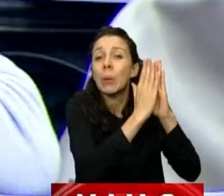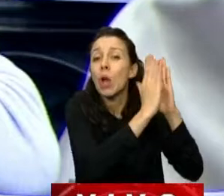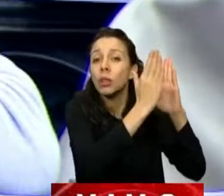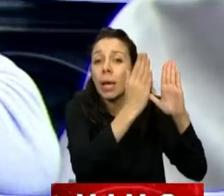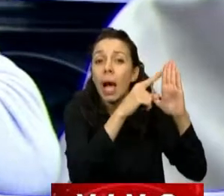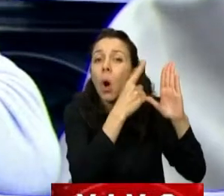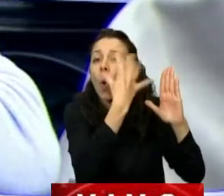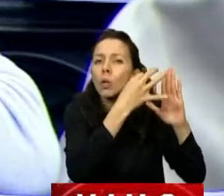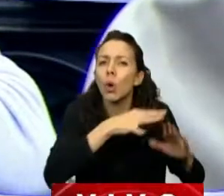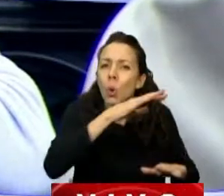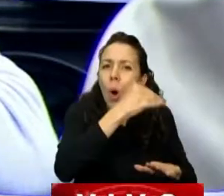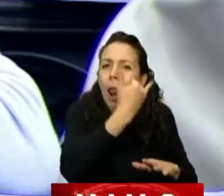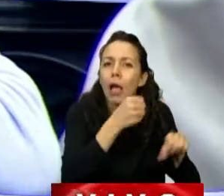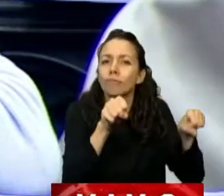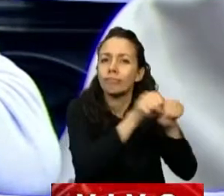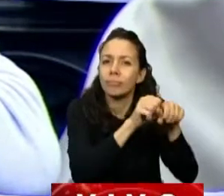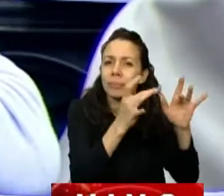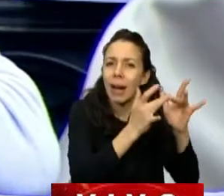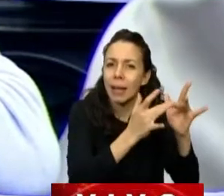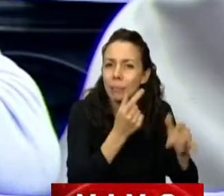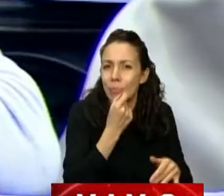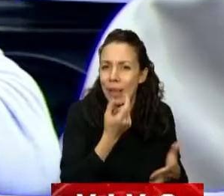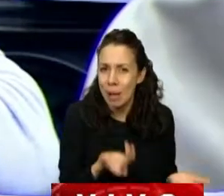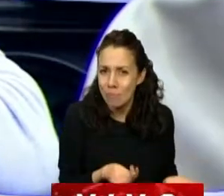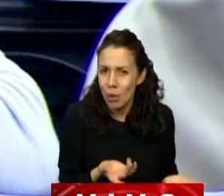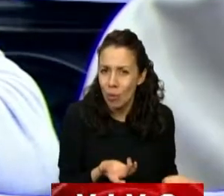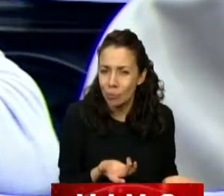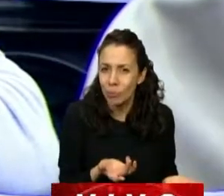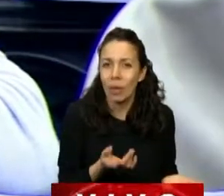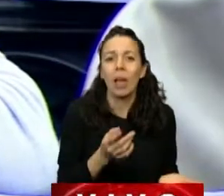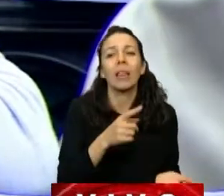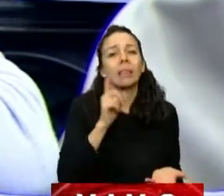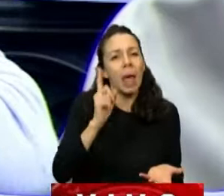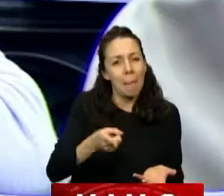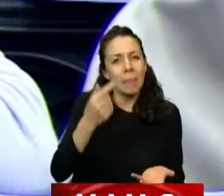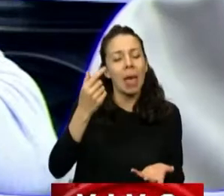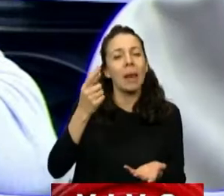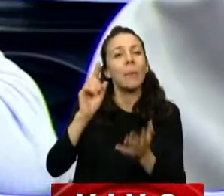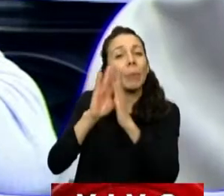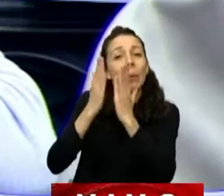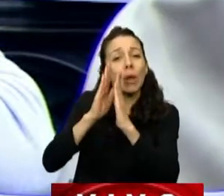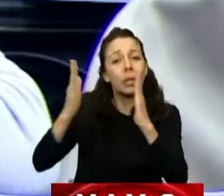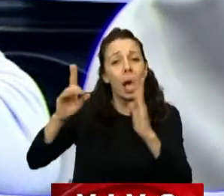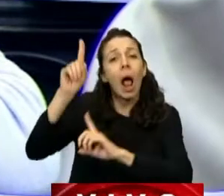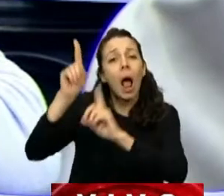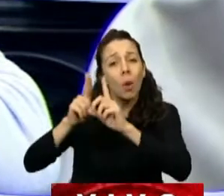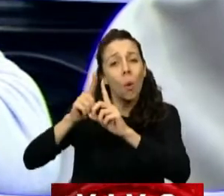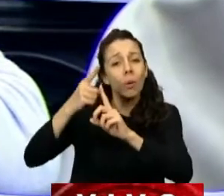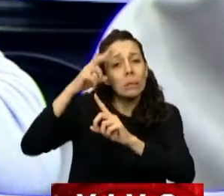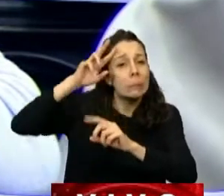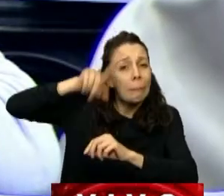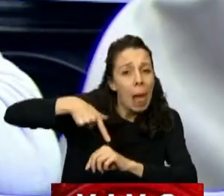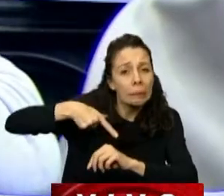conectividad. En muchos lugares también se han reciclado hasta en maneras de dar de comer a los chicos